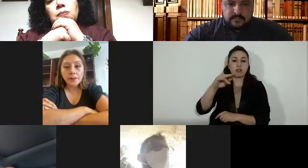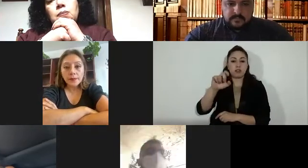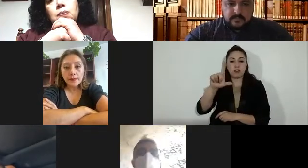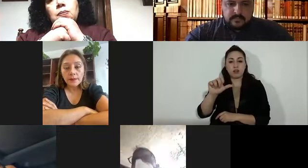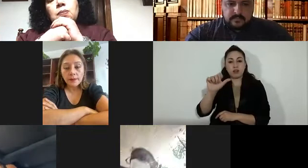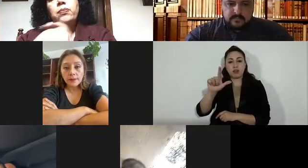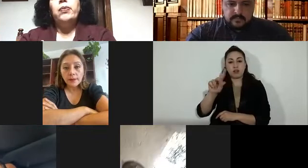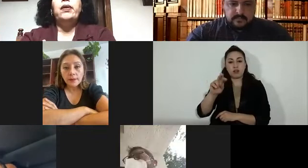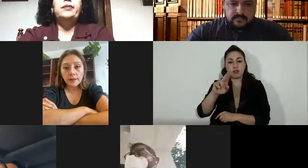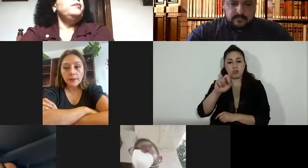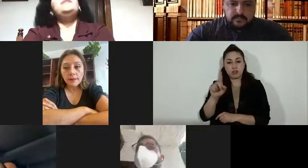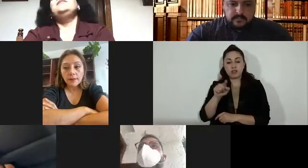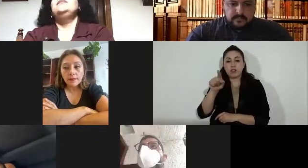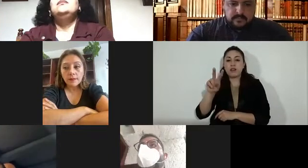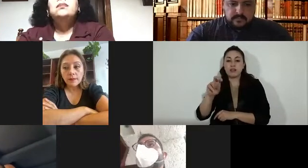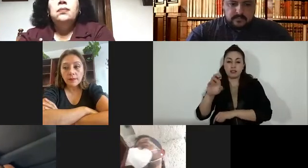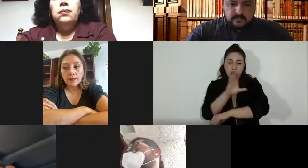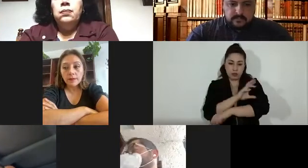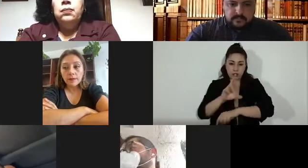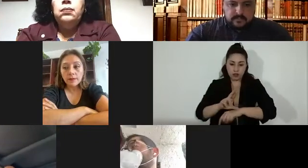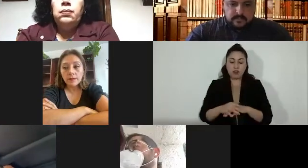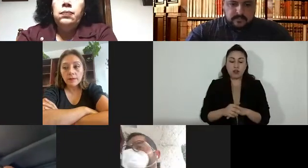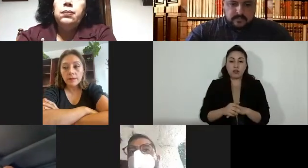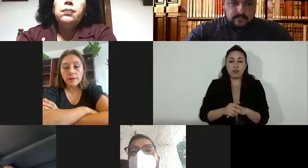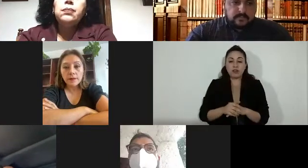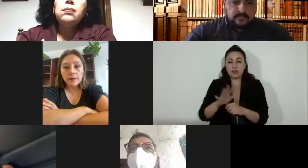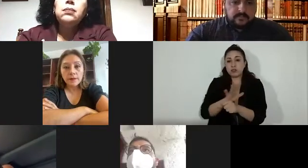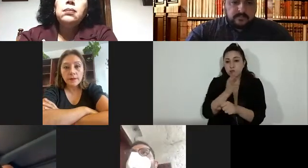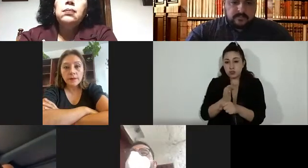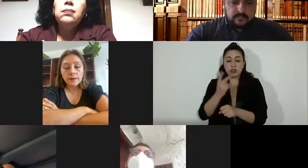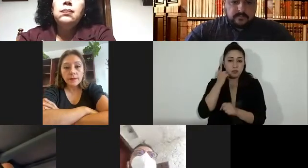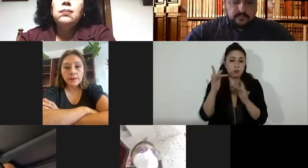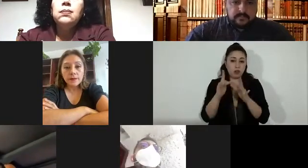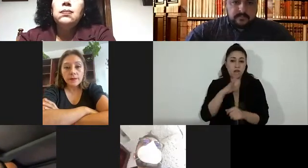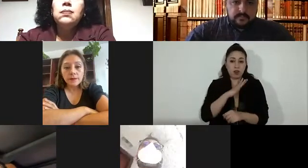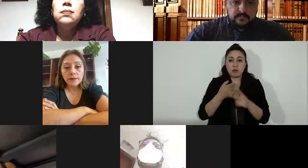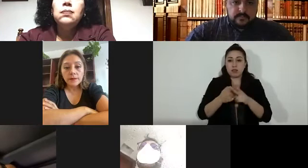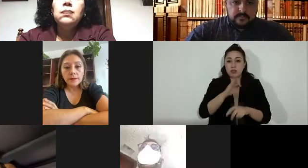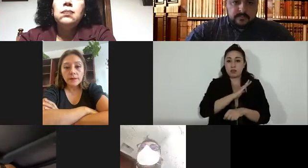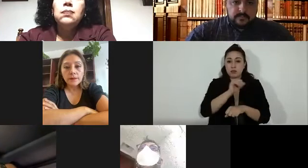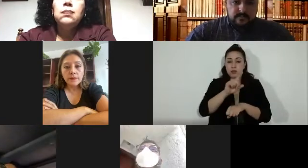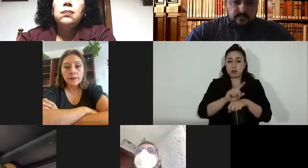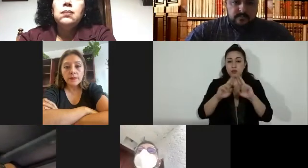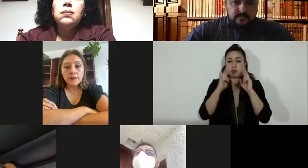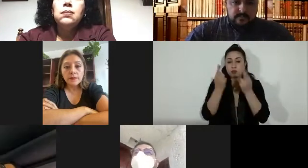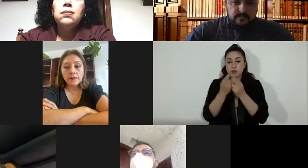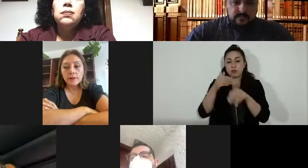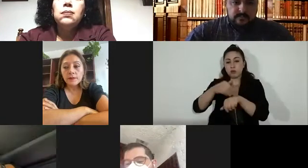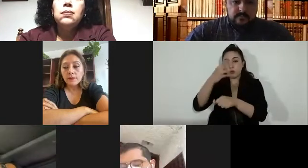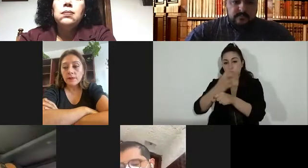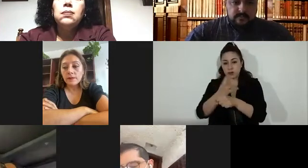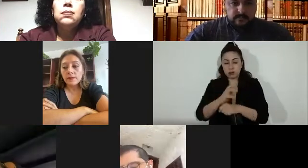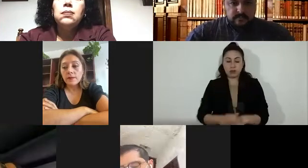Camacho, vicecoordinadora. En virtud de lo anterior, existe el quórum para desarrollar los trabajos de esta cuarta sesión ordinaria, diputado